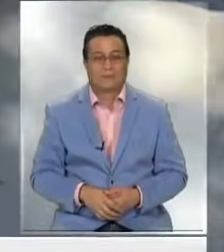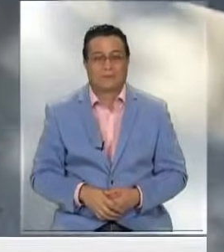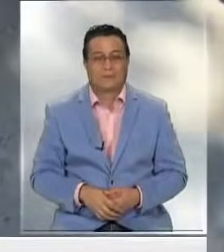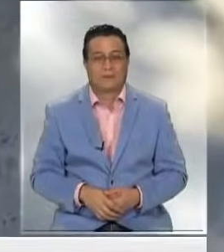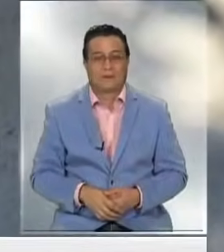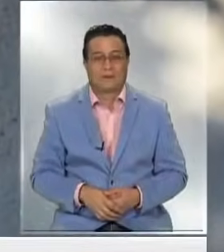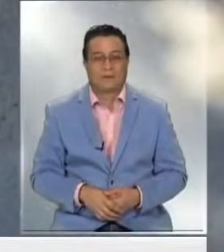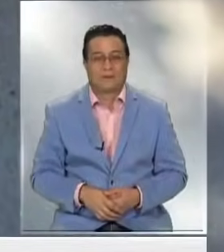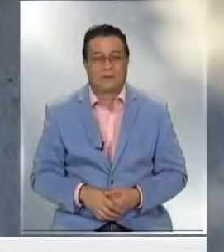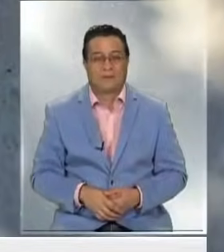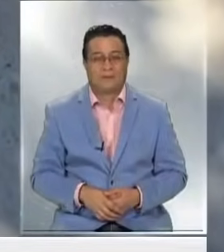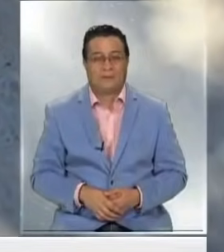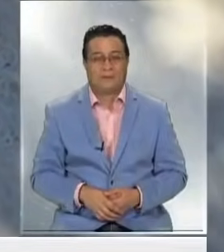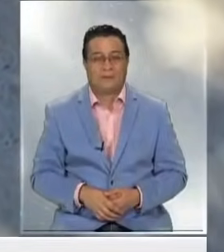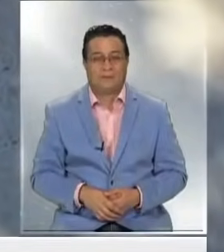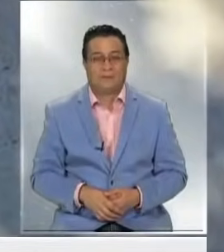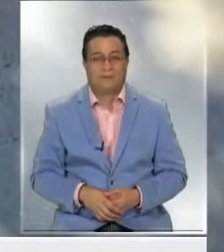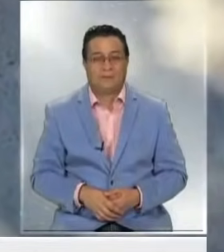Dale.